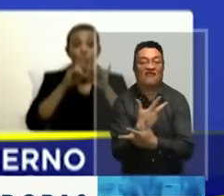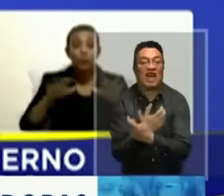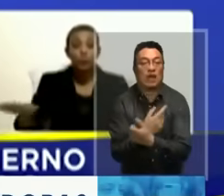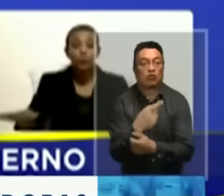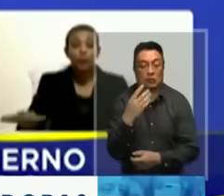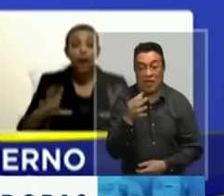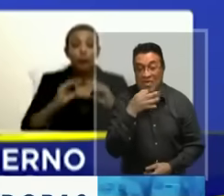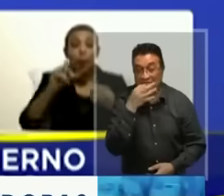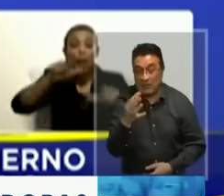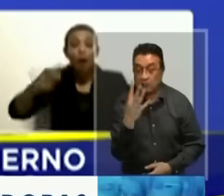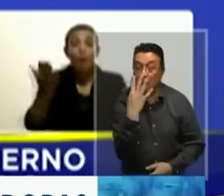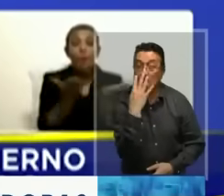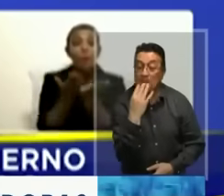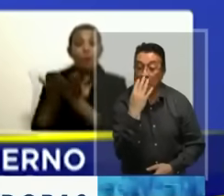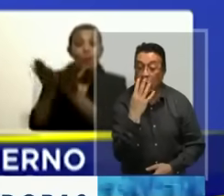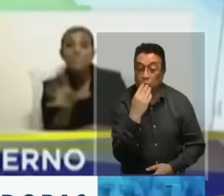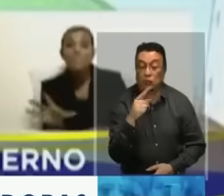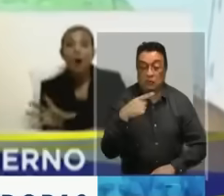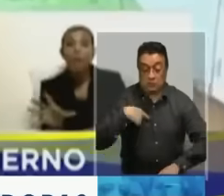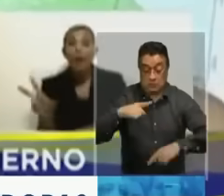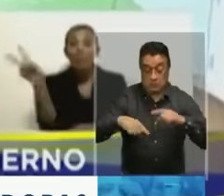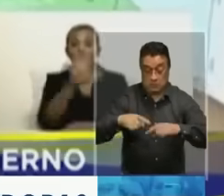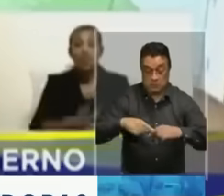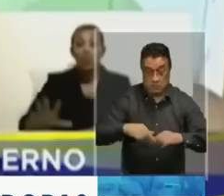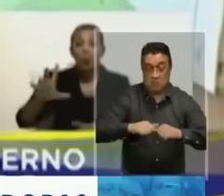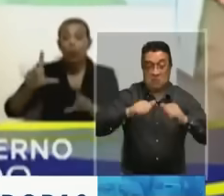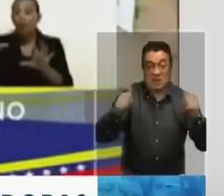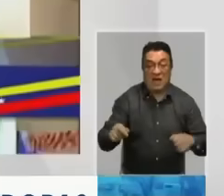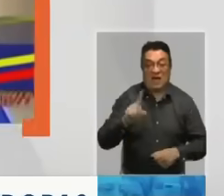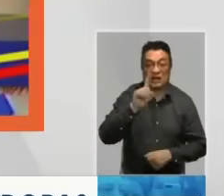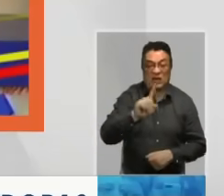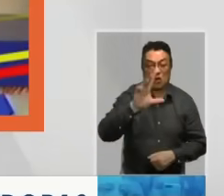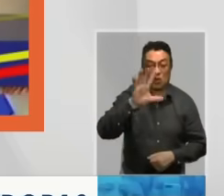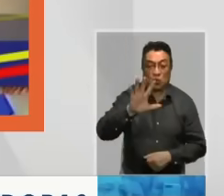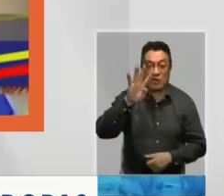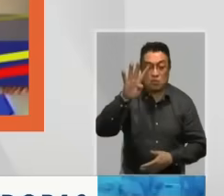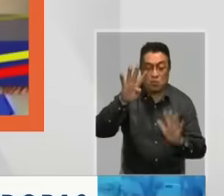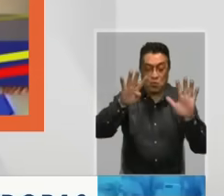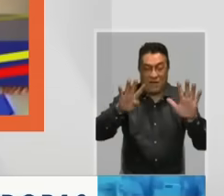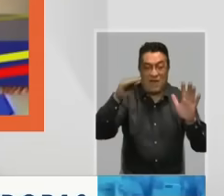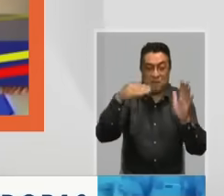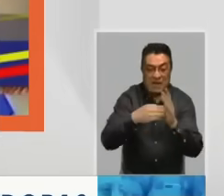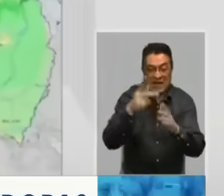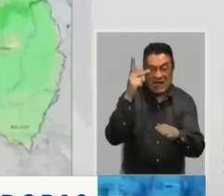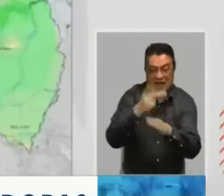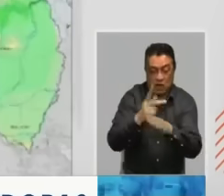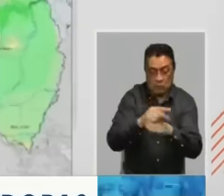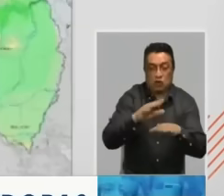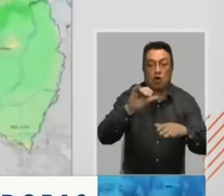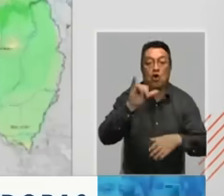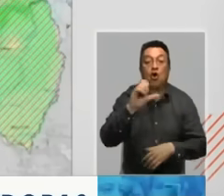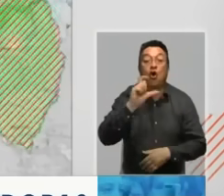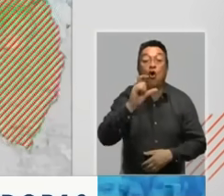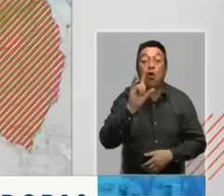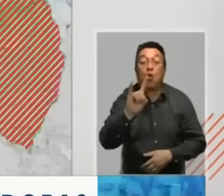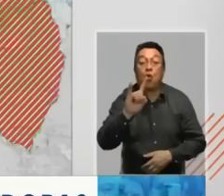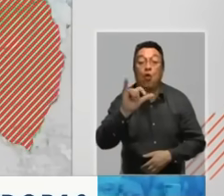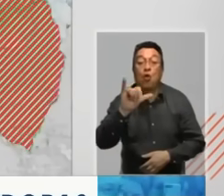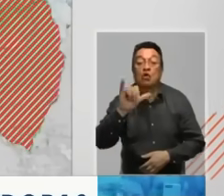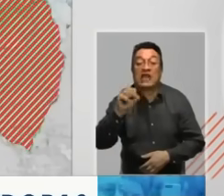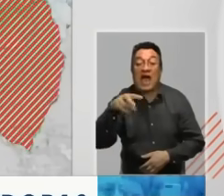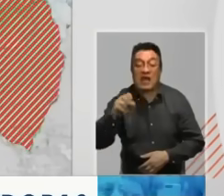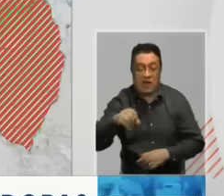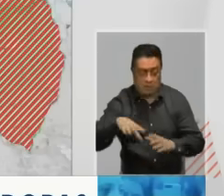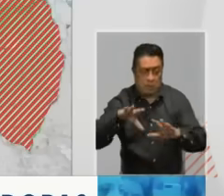Nicolás Maduro a su territorio agregó 159000 km cuad de Guyana una zona que durante más de un